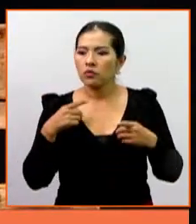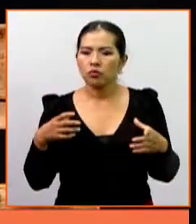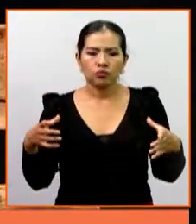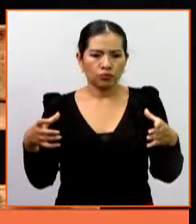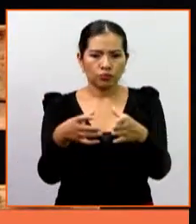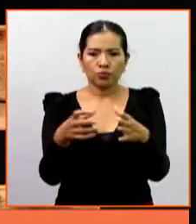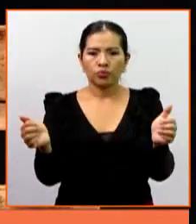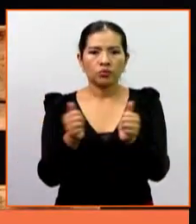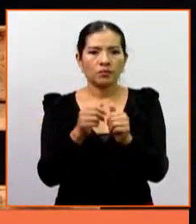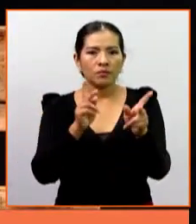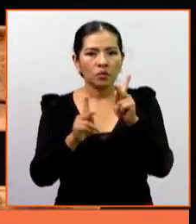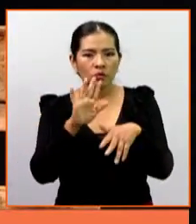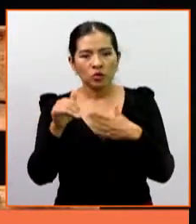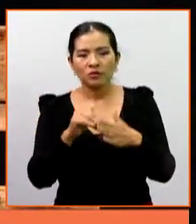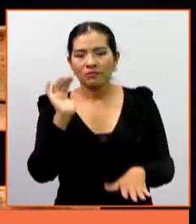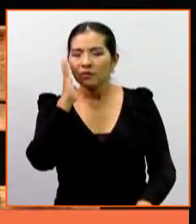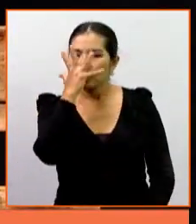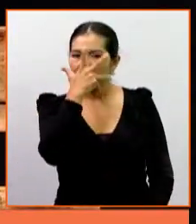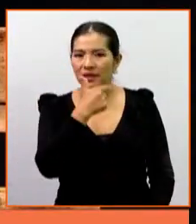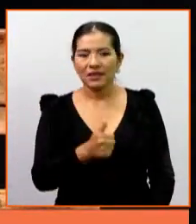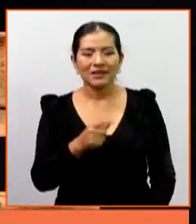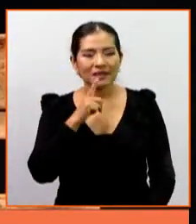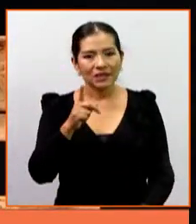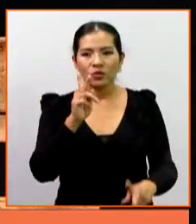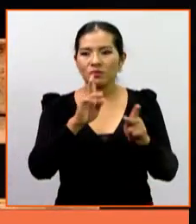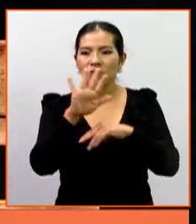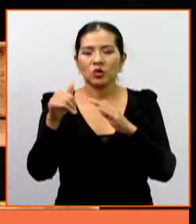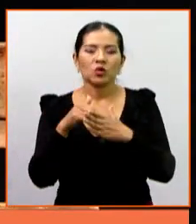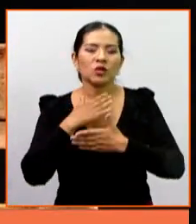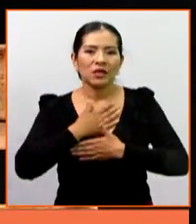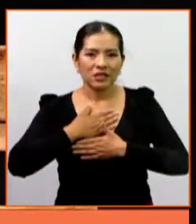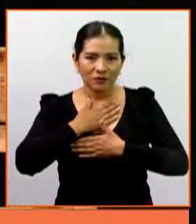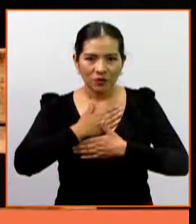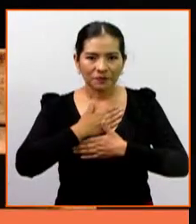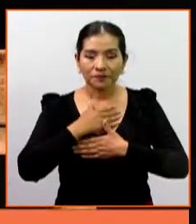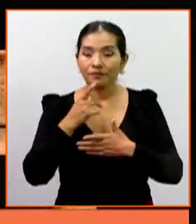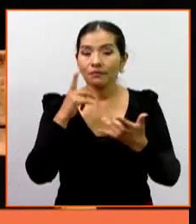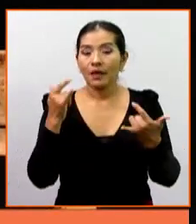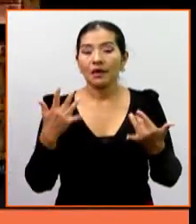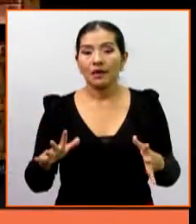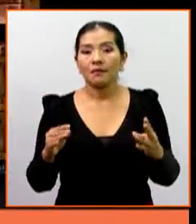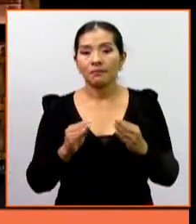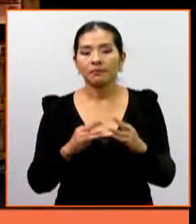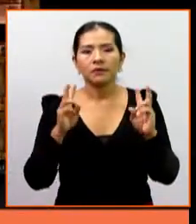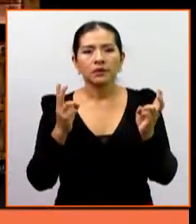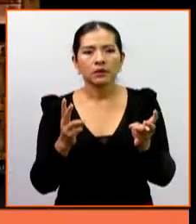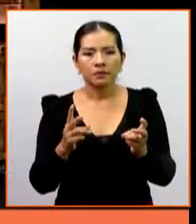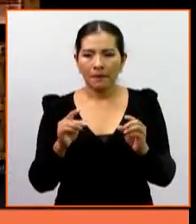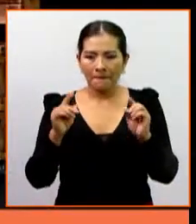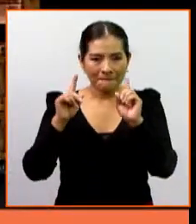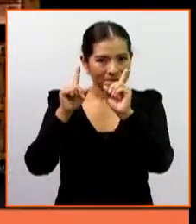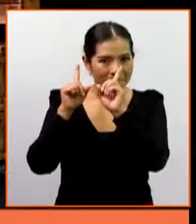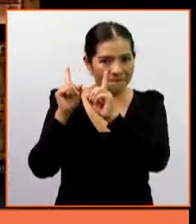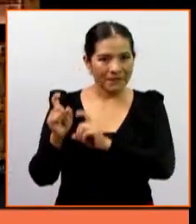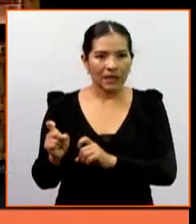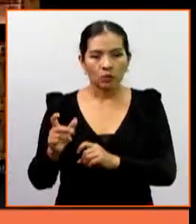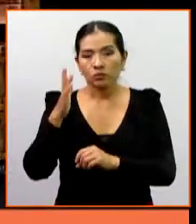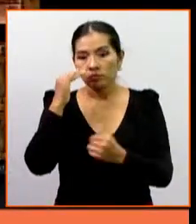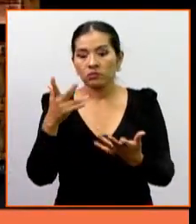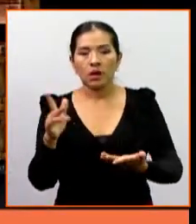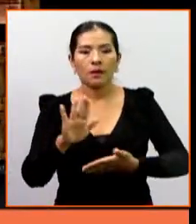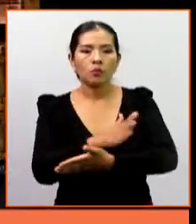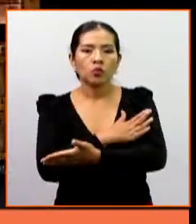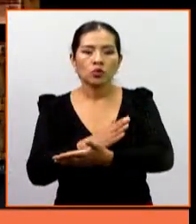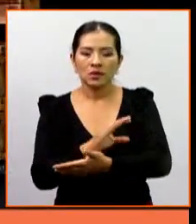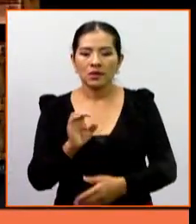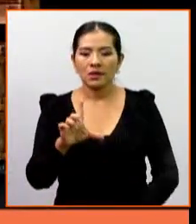público realmente es precioso. Es algo muy lindo, que la gente lo va a disfrutar mucho. Justamente ahí se iba una de las preguntas que te tenía. Claro, el músico